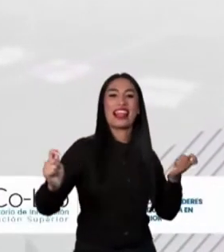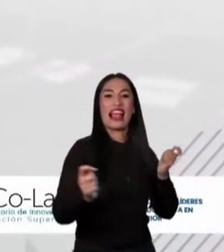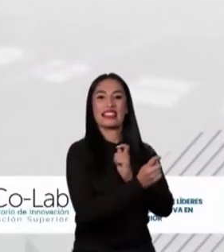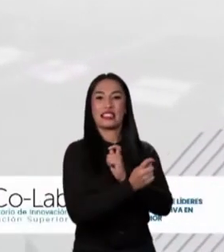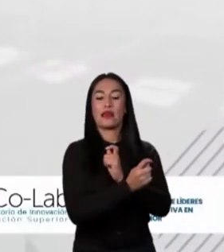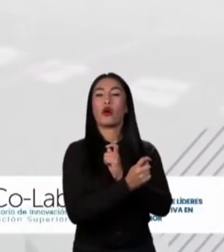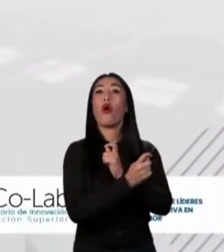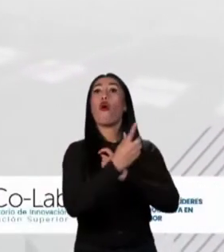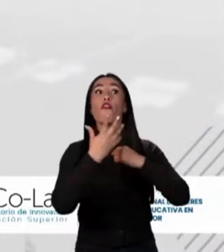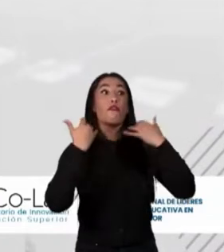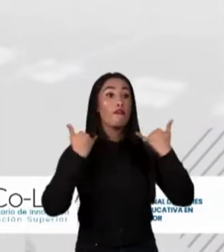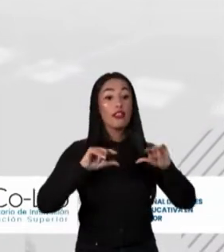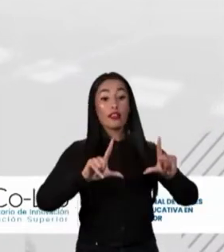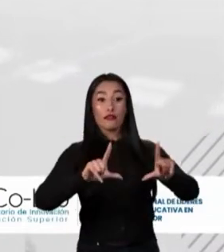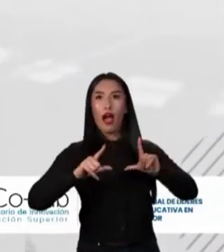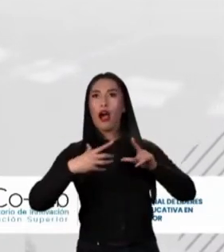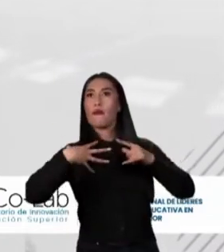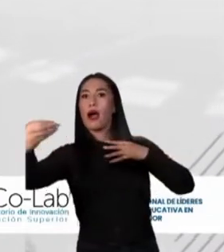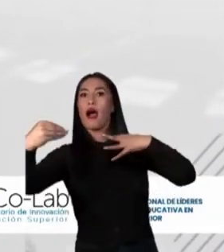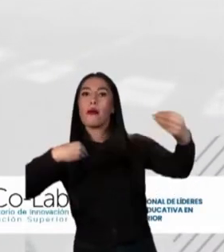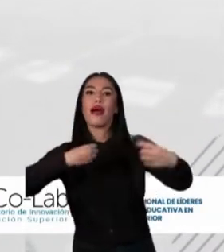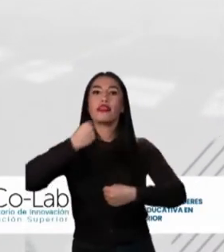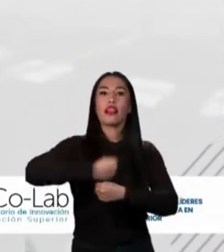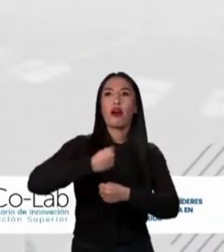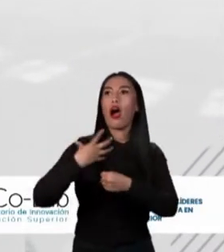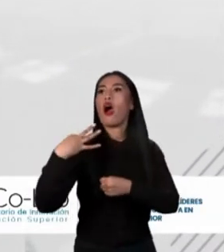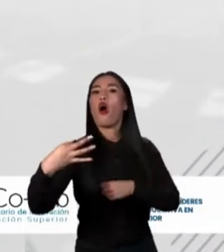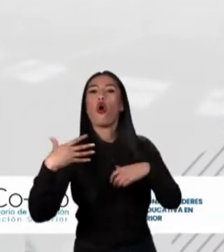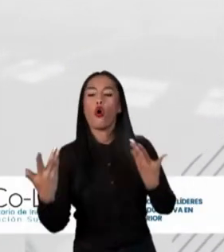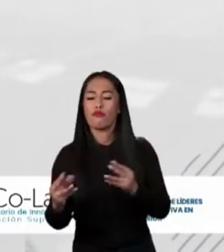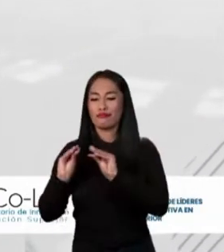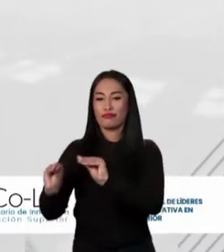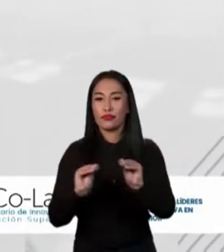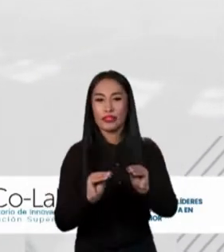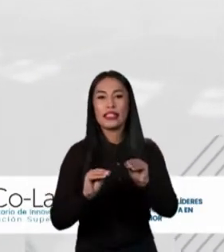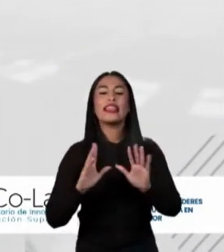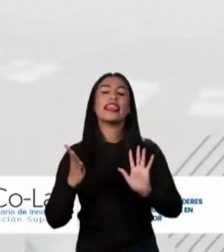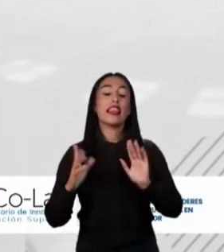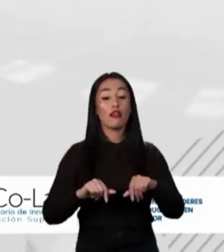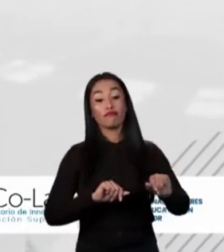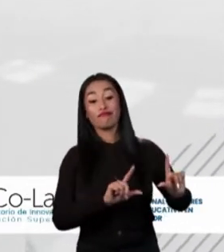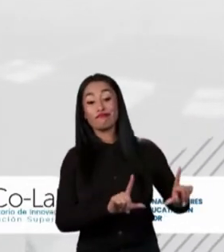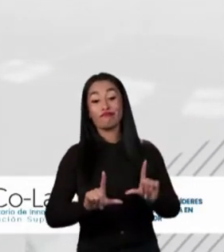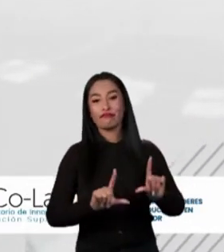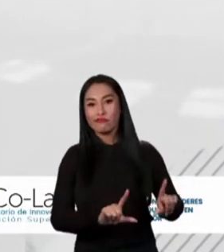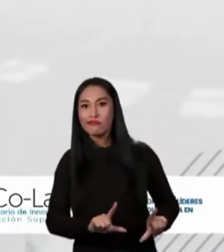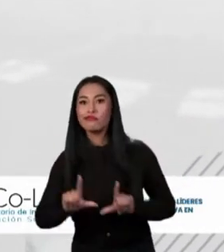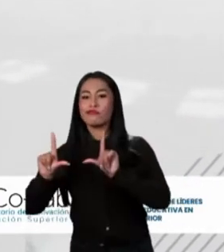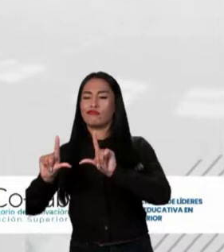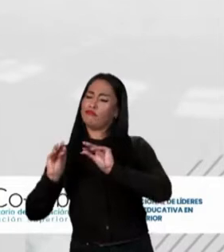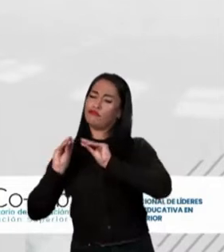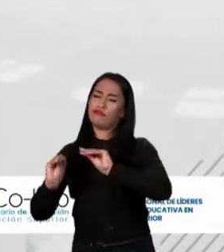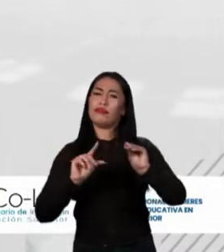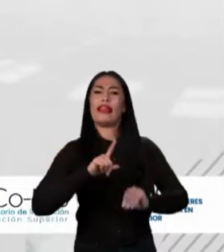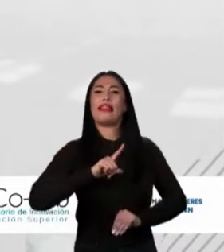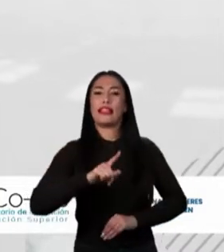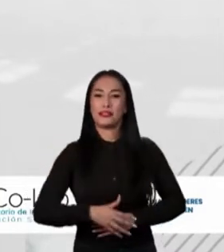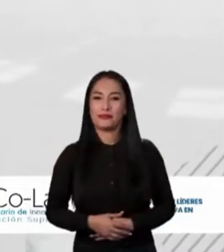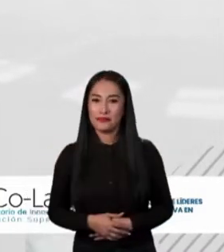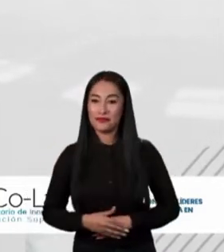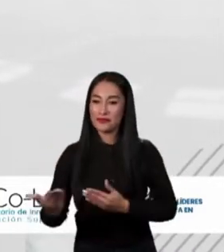mercado laboral emprendimiento y formación posgraduada bienvenido nos acompaña como